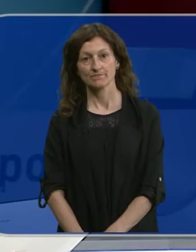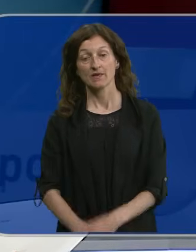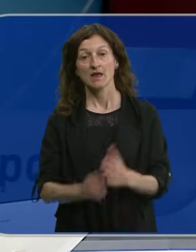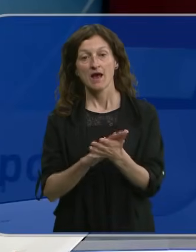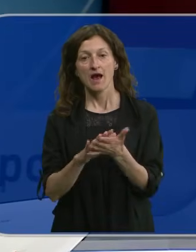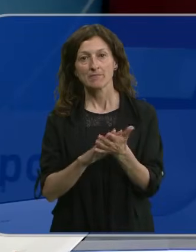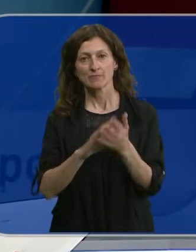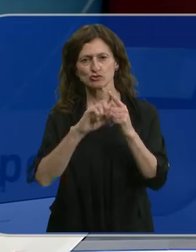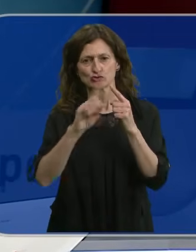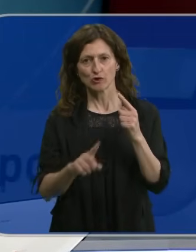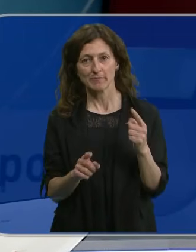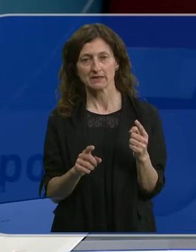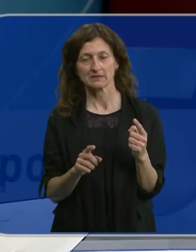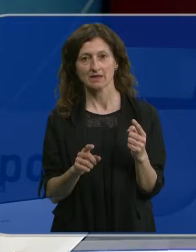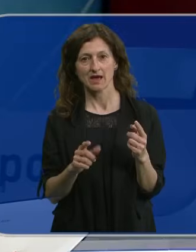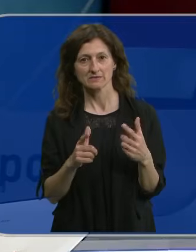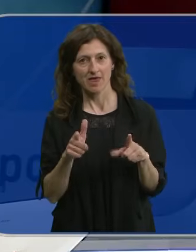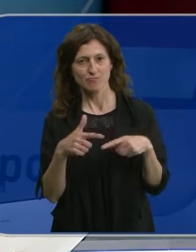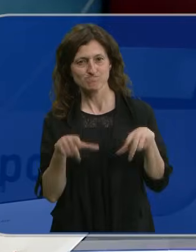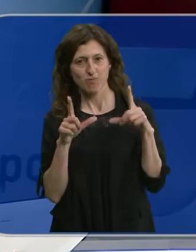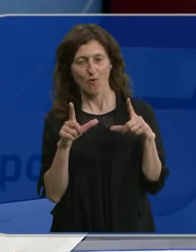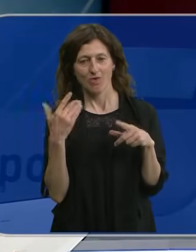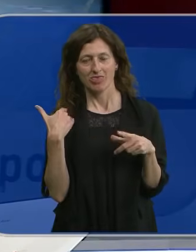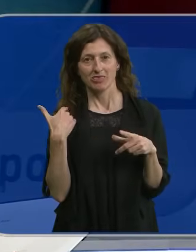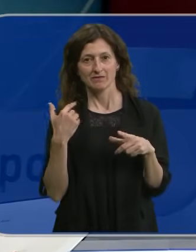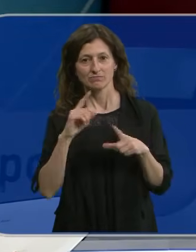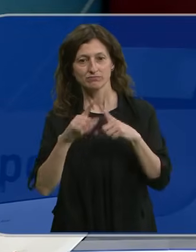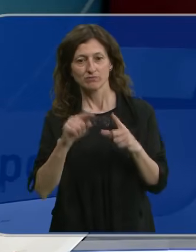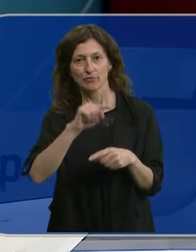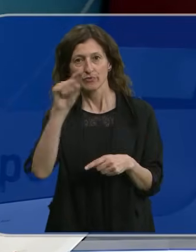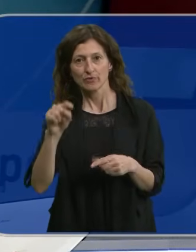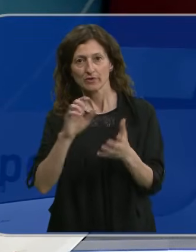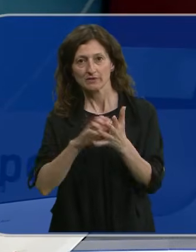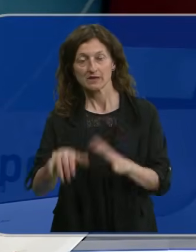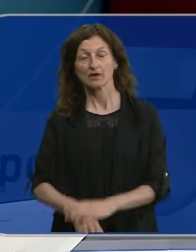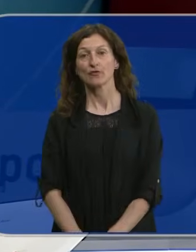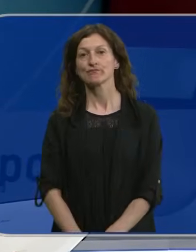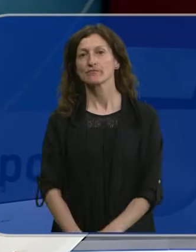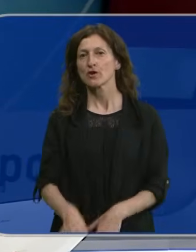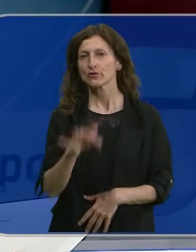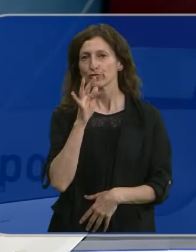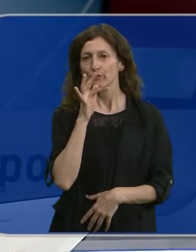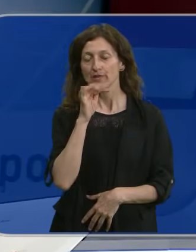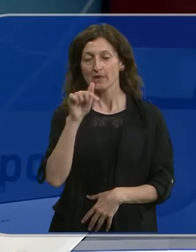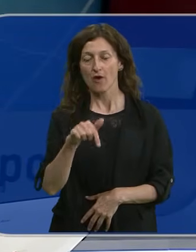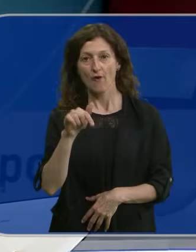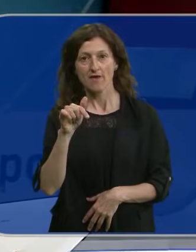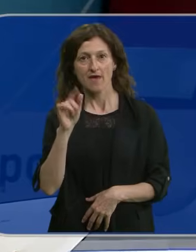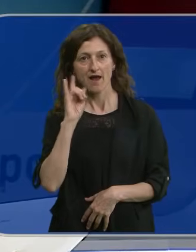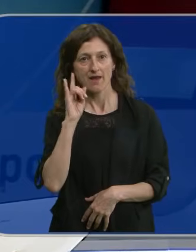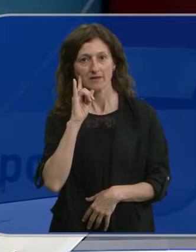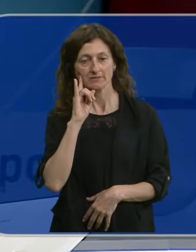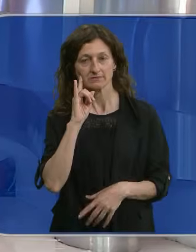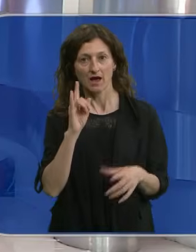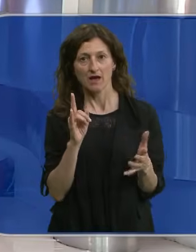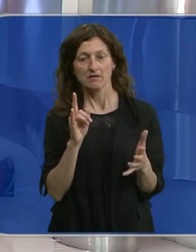Les hablamos ahora de las tormentas, las grandes protagonistas de las últimas horas en algunos puntos de la comunidad. Y todavía hoy estamos en alerta en